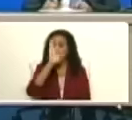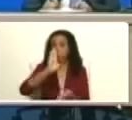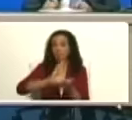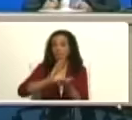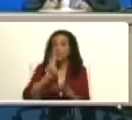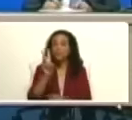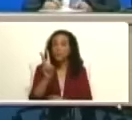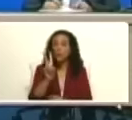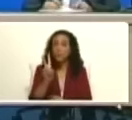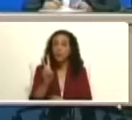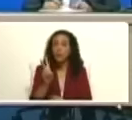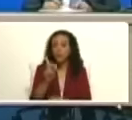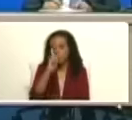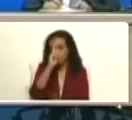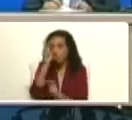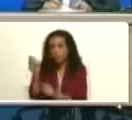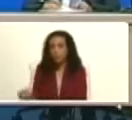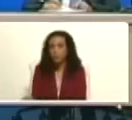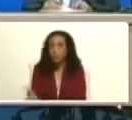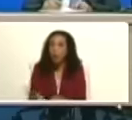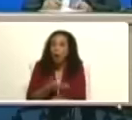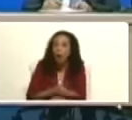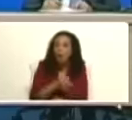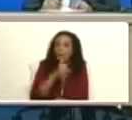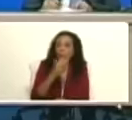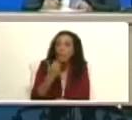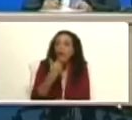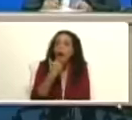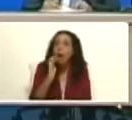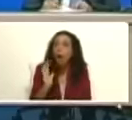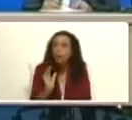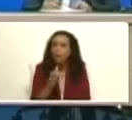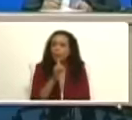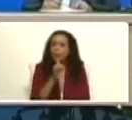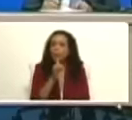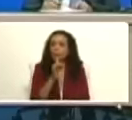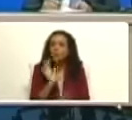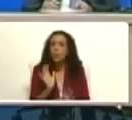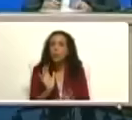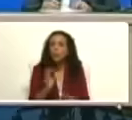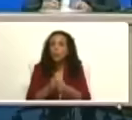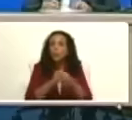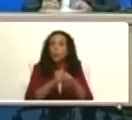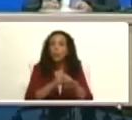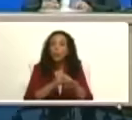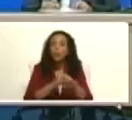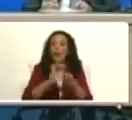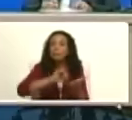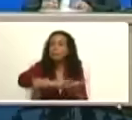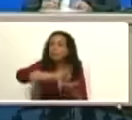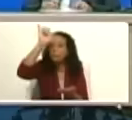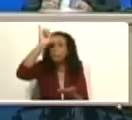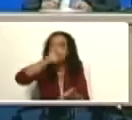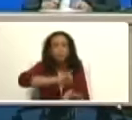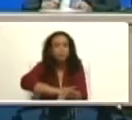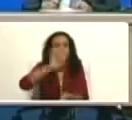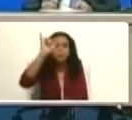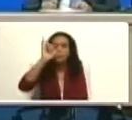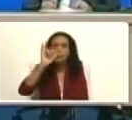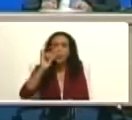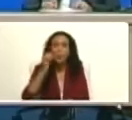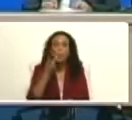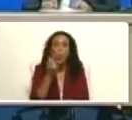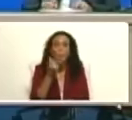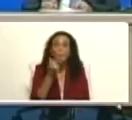Venezuela. Pero sí puedo adelantar que la llamada inflación en la economía de guerra